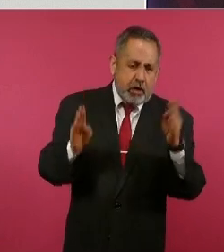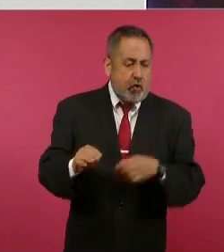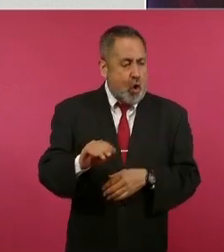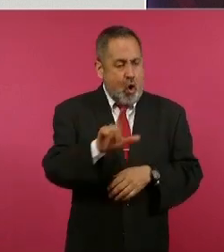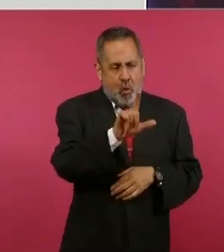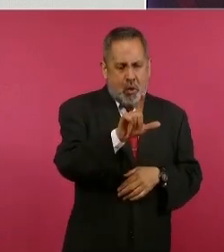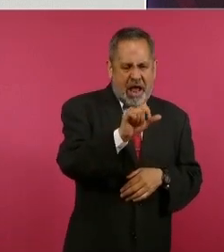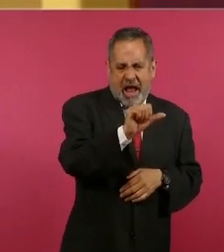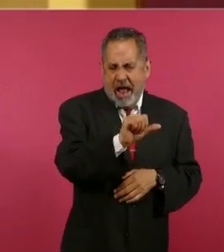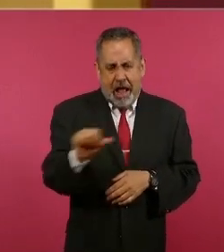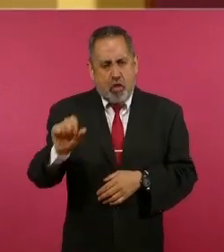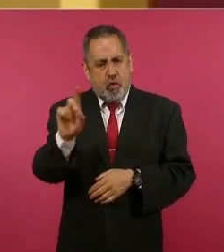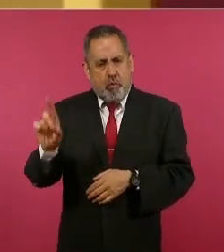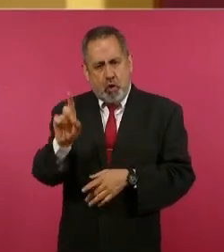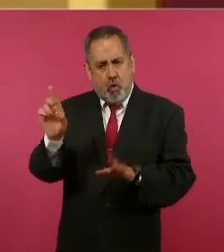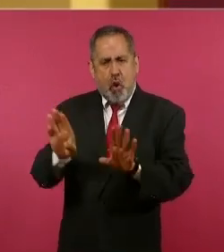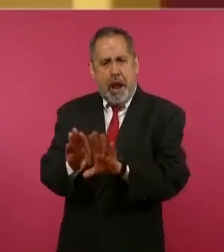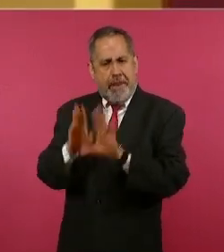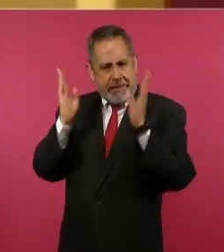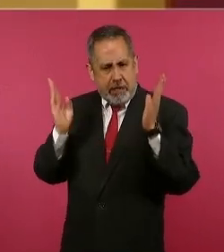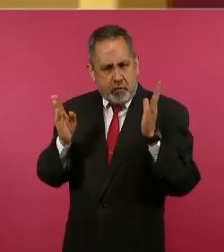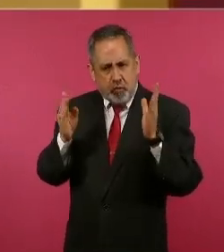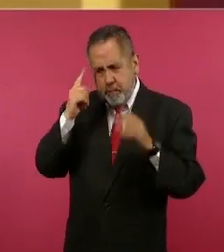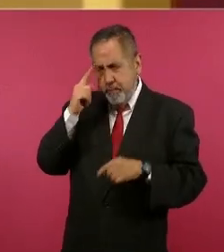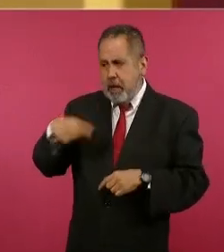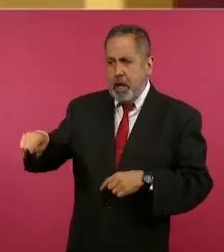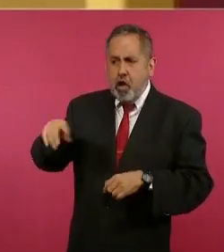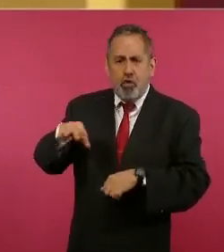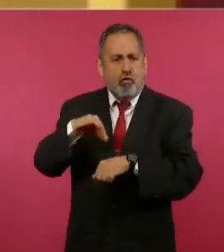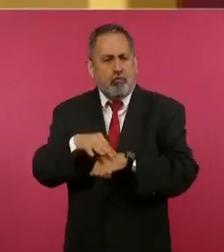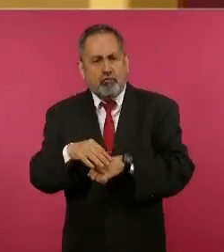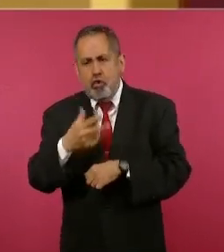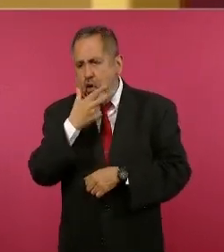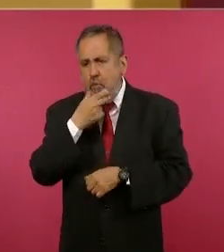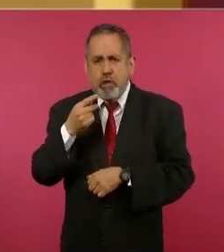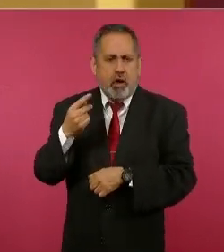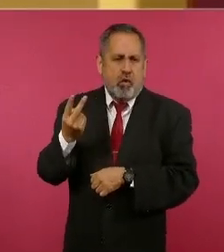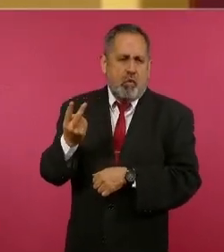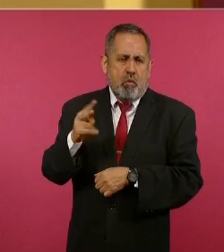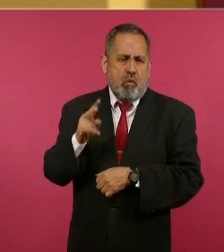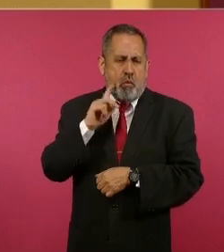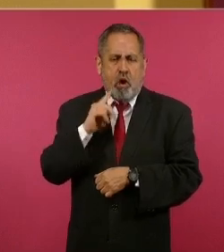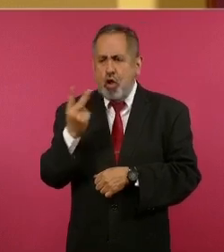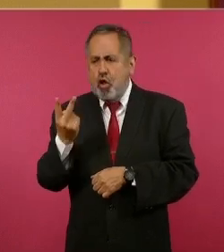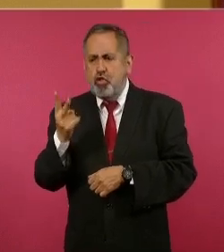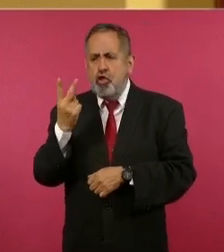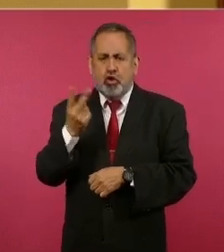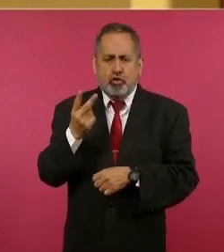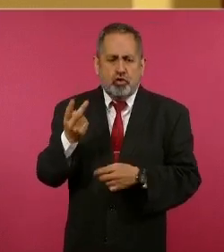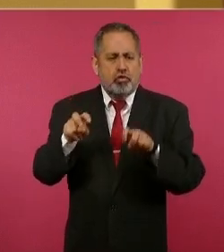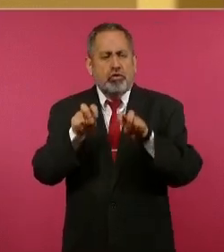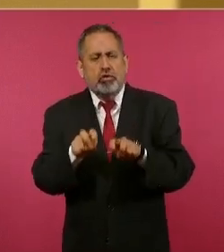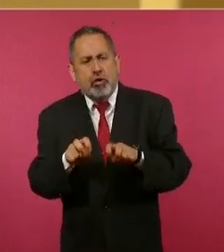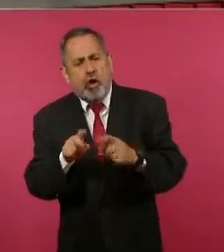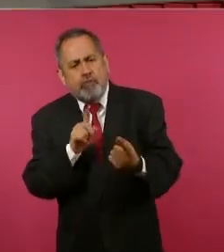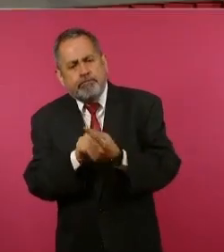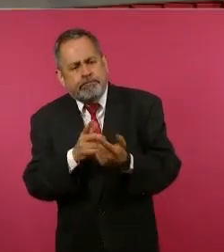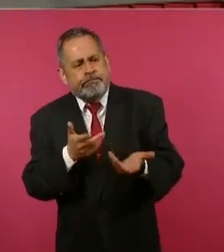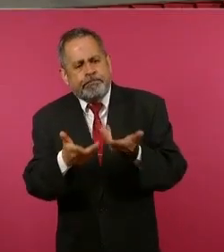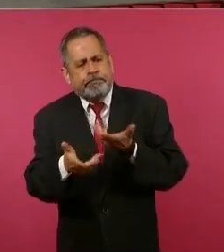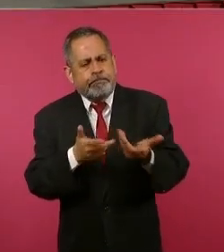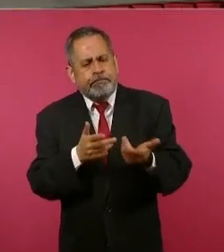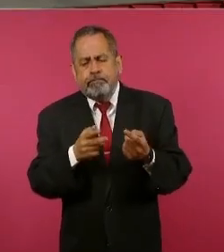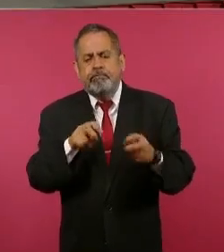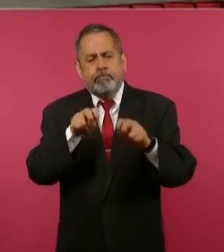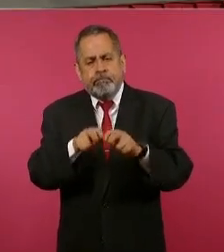lunes a domingo y que haya dos médicas o médicos generales por cada uno de los centros de salud, por